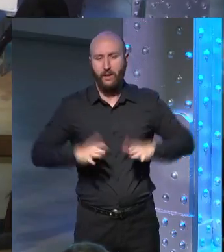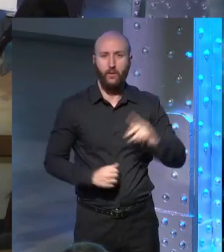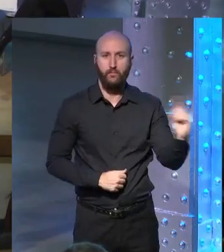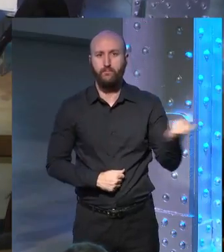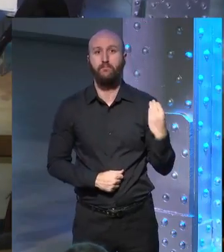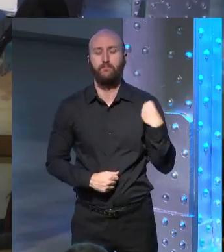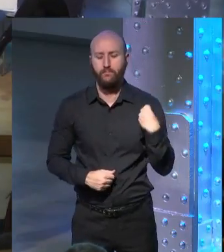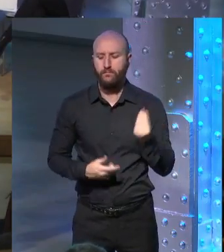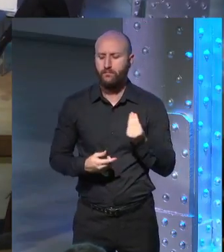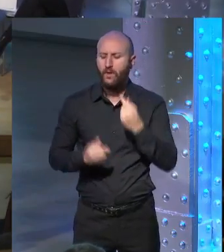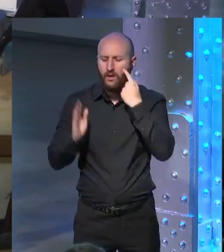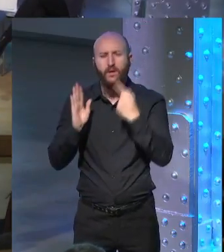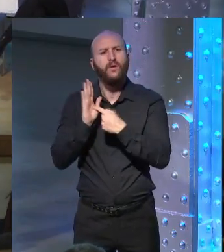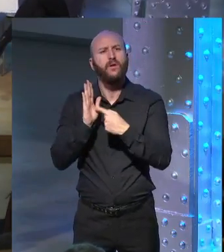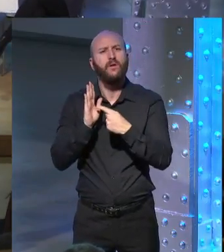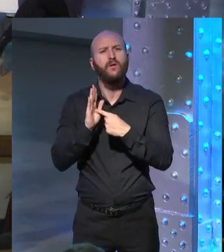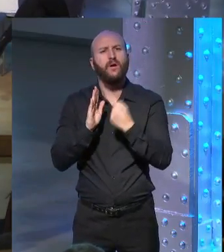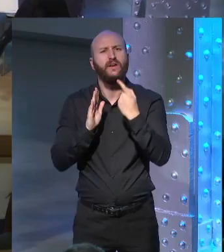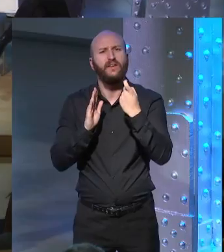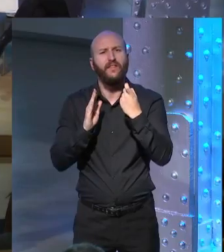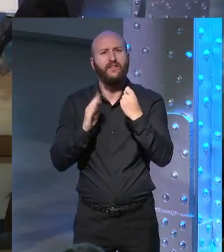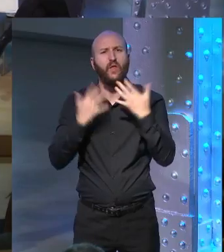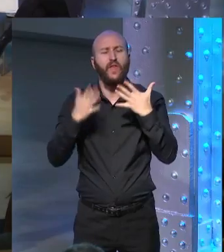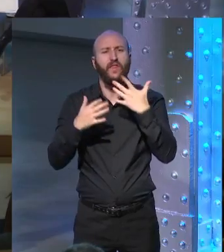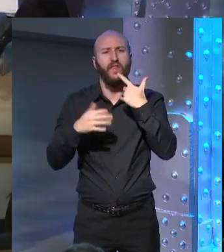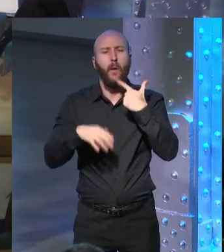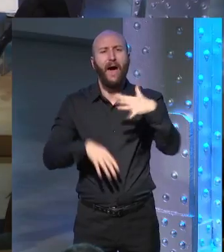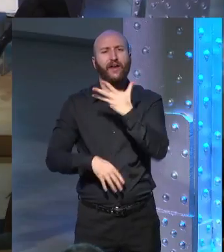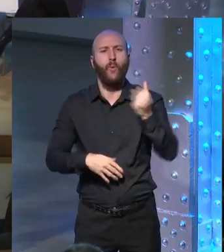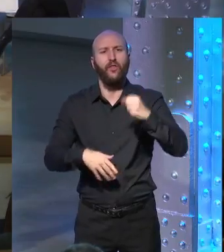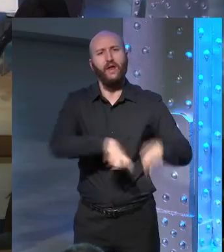mamá, Luisito 10 me ha robado la espada de diamantes.